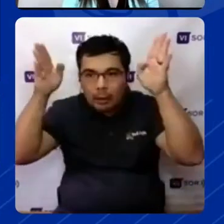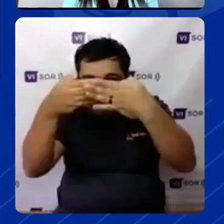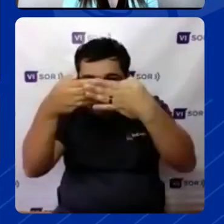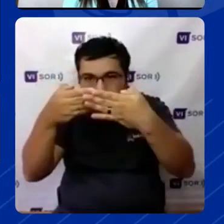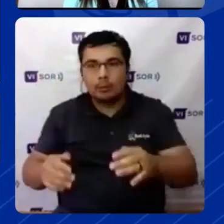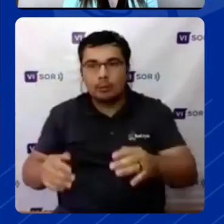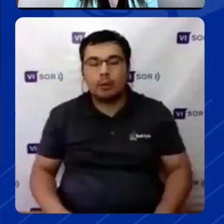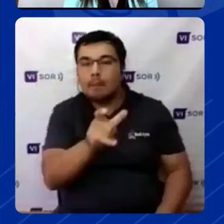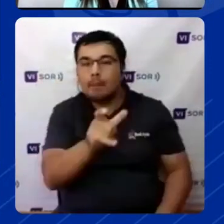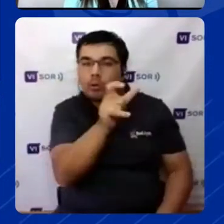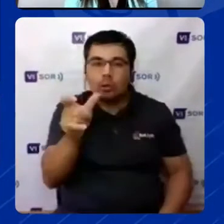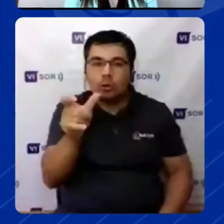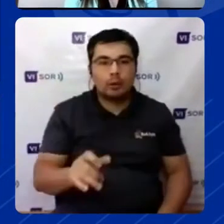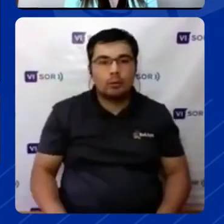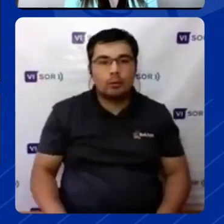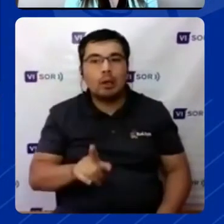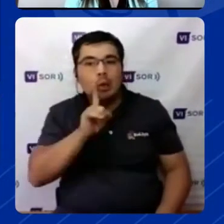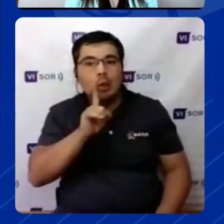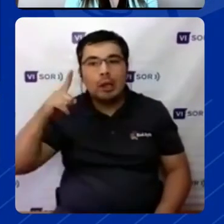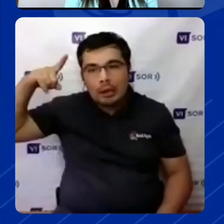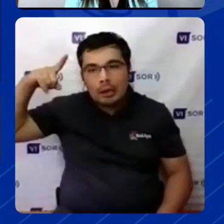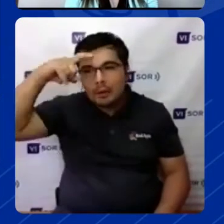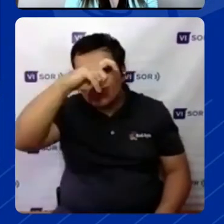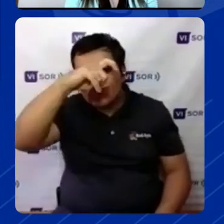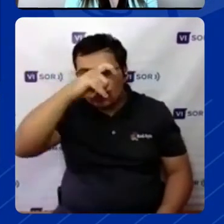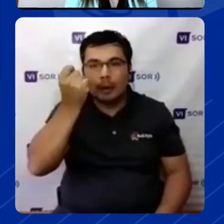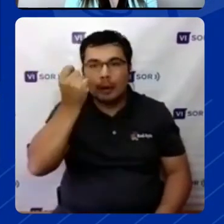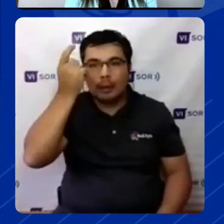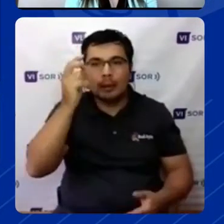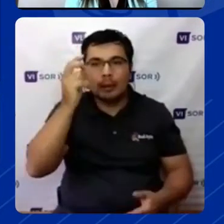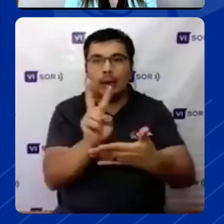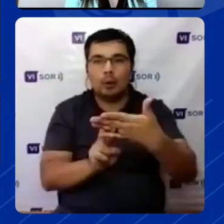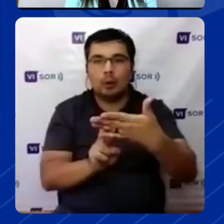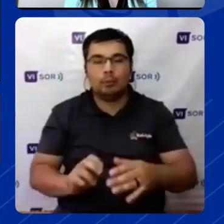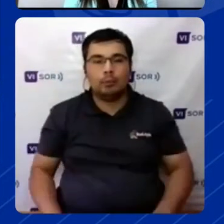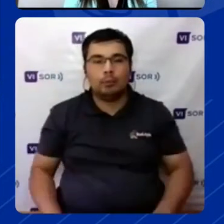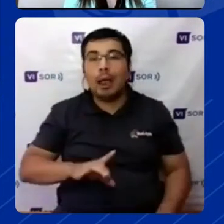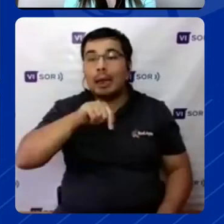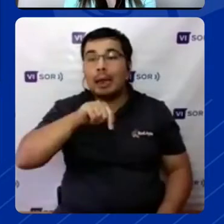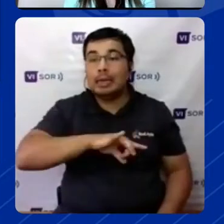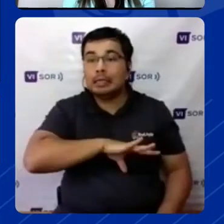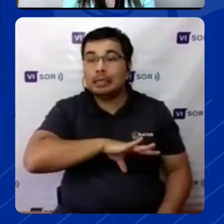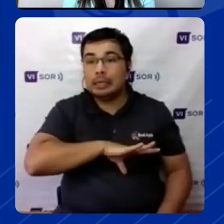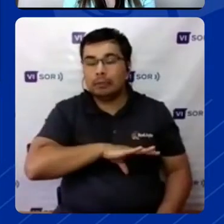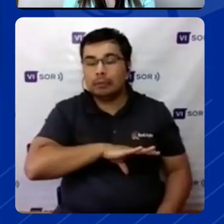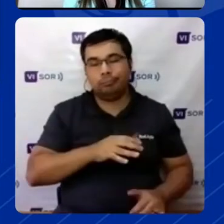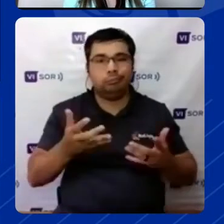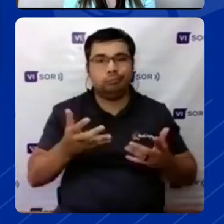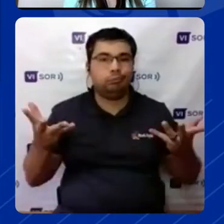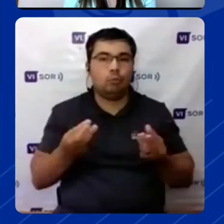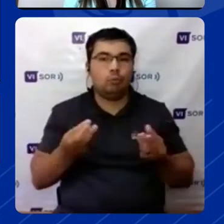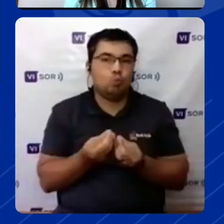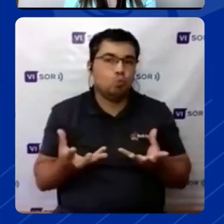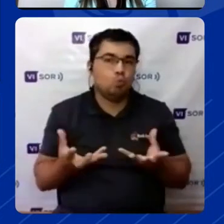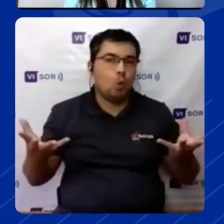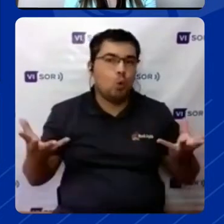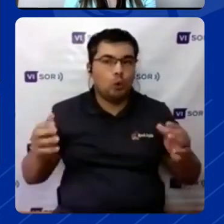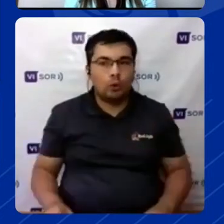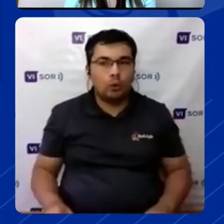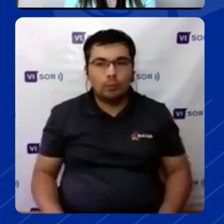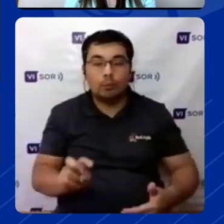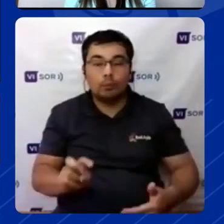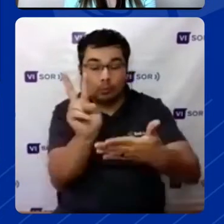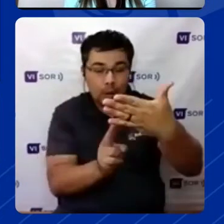lectura. En Chile nos pasa harto bastante eso de tener dificultad para comprender